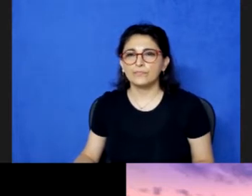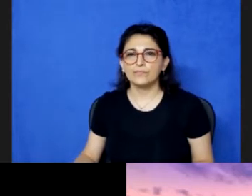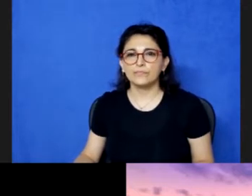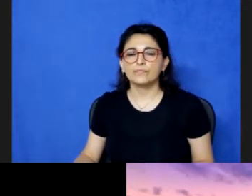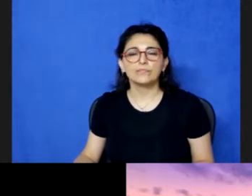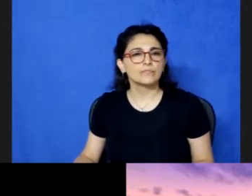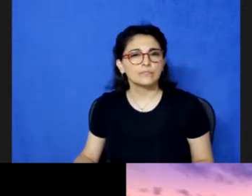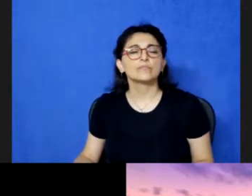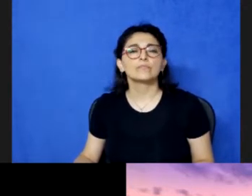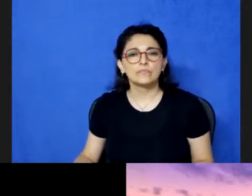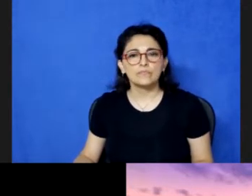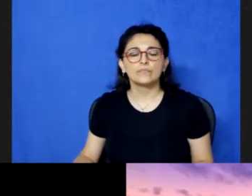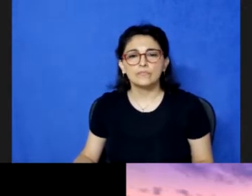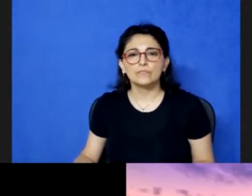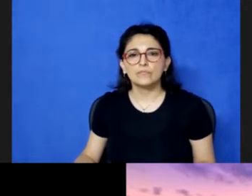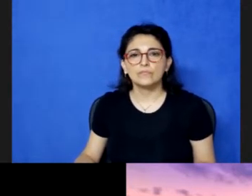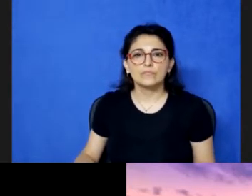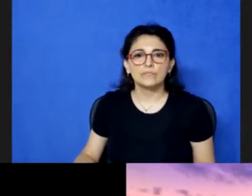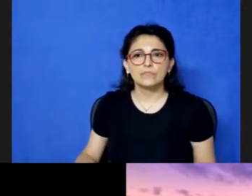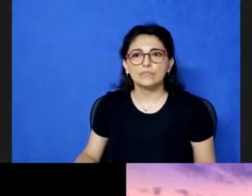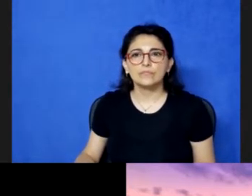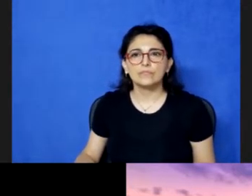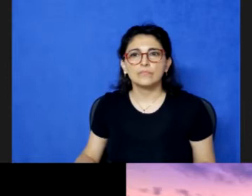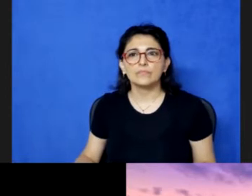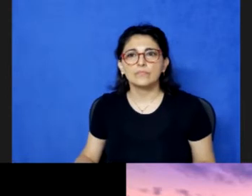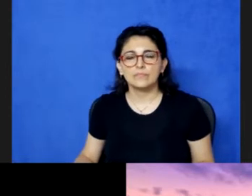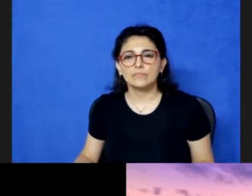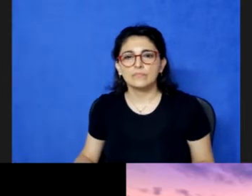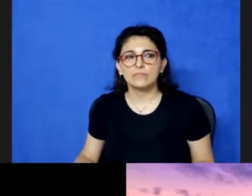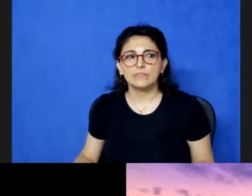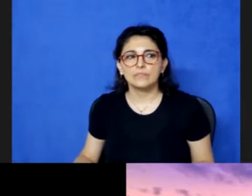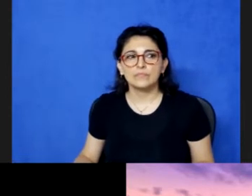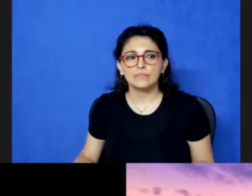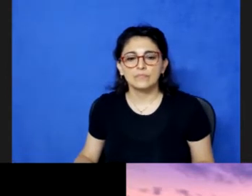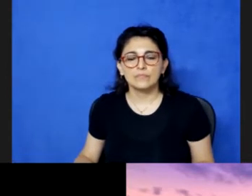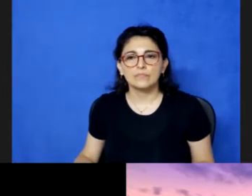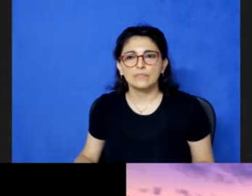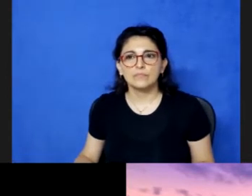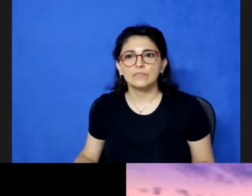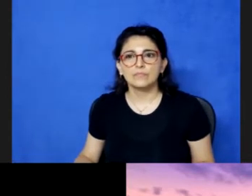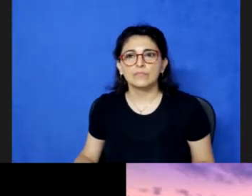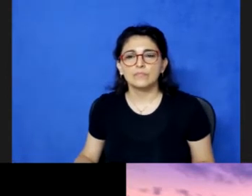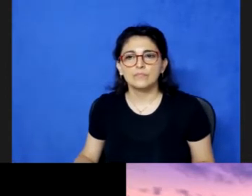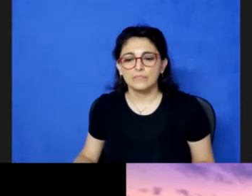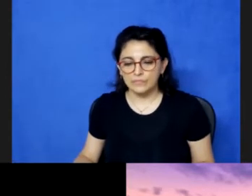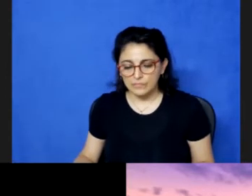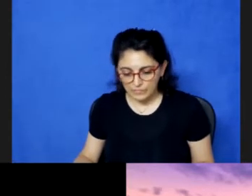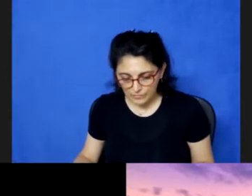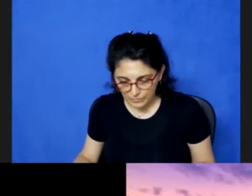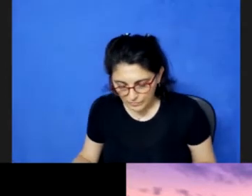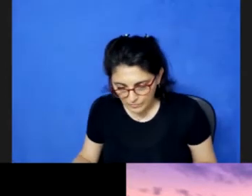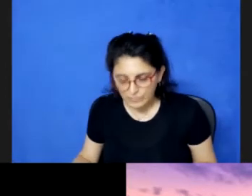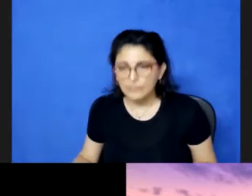mano del destino, aunque sé, como dice mucha gente, y yo estoy convencido, el destino tenés que manejarlo un poco